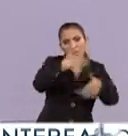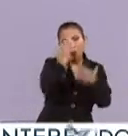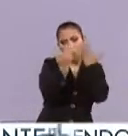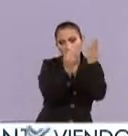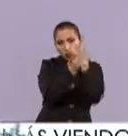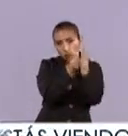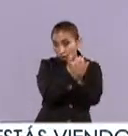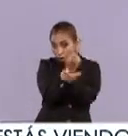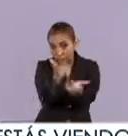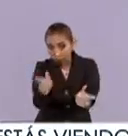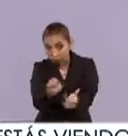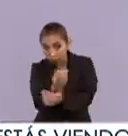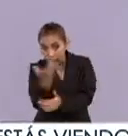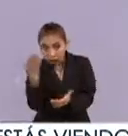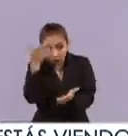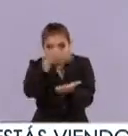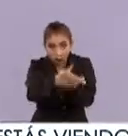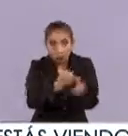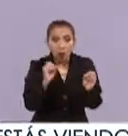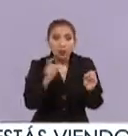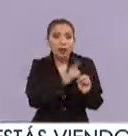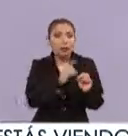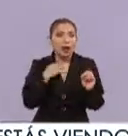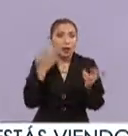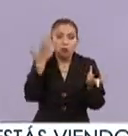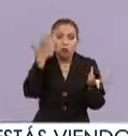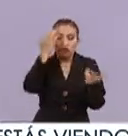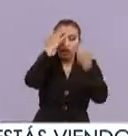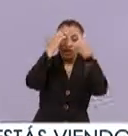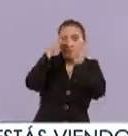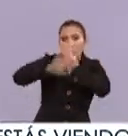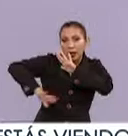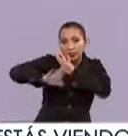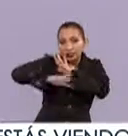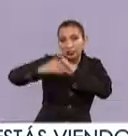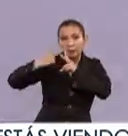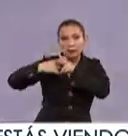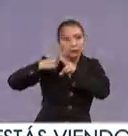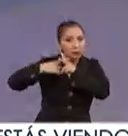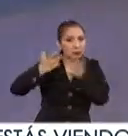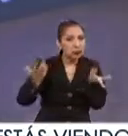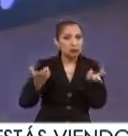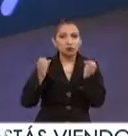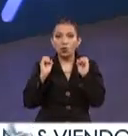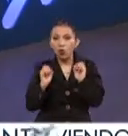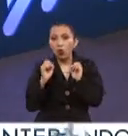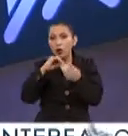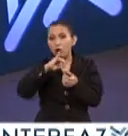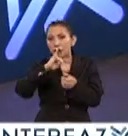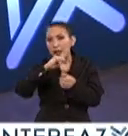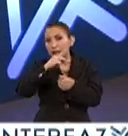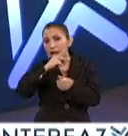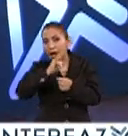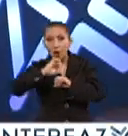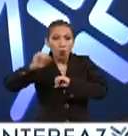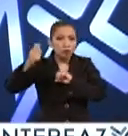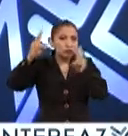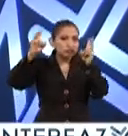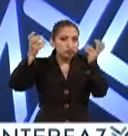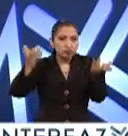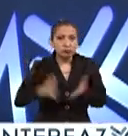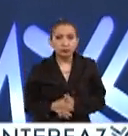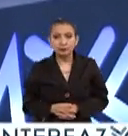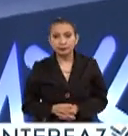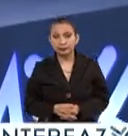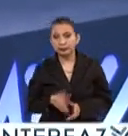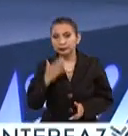¿Está abierto a cualquiera o tienen que estar ya con conocimientos básicos de matemáticas o de ingeniería o de alguna situación?